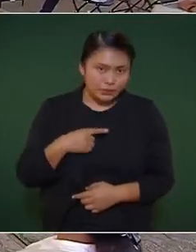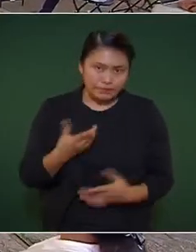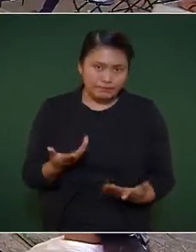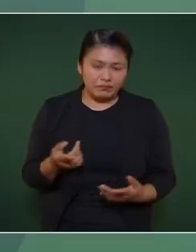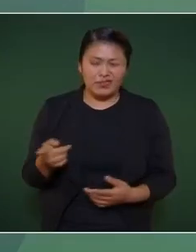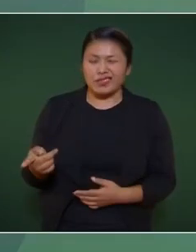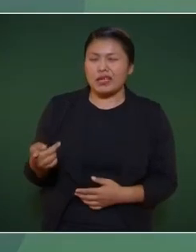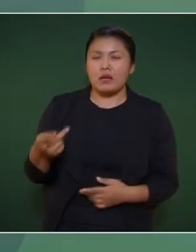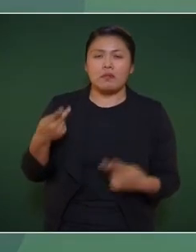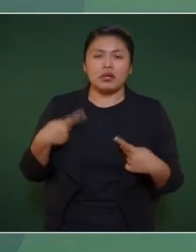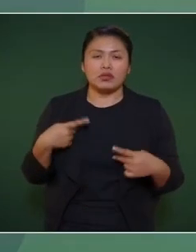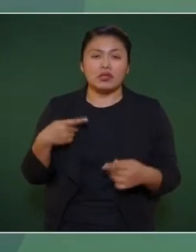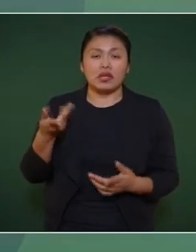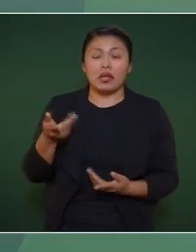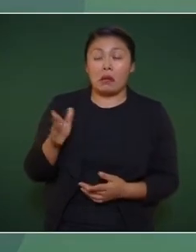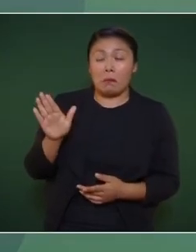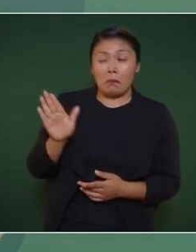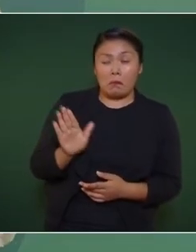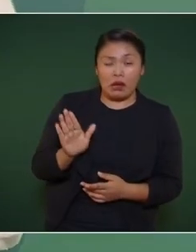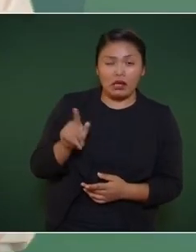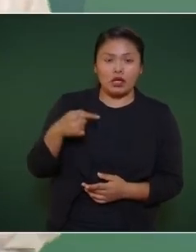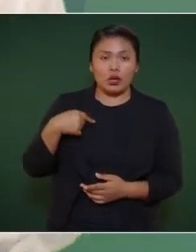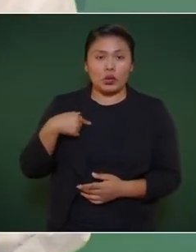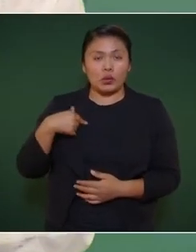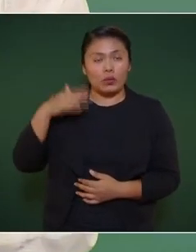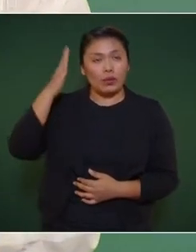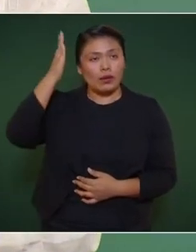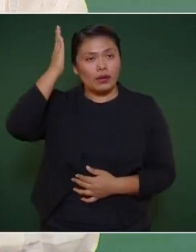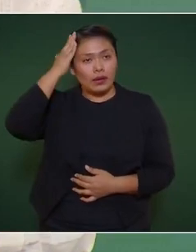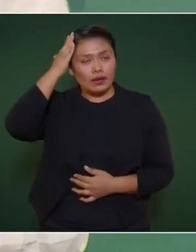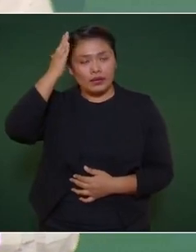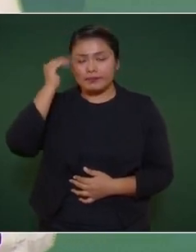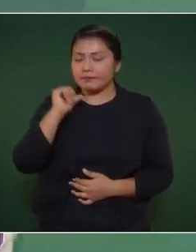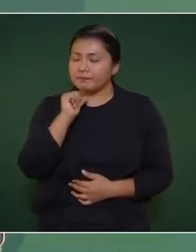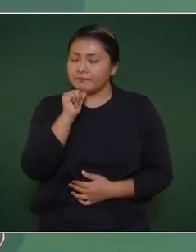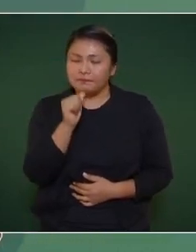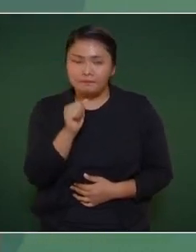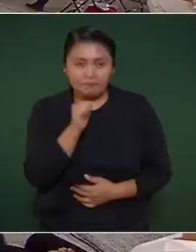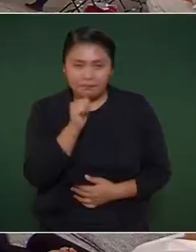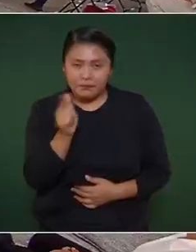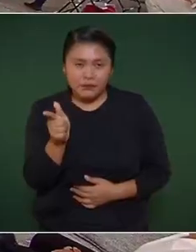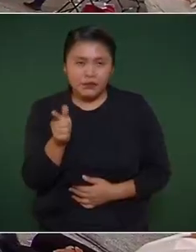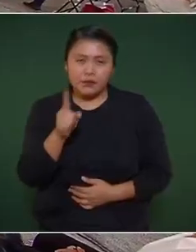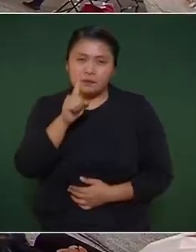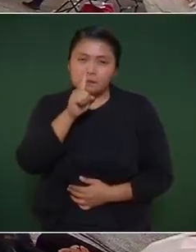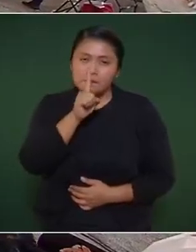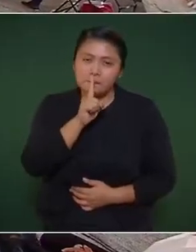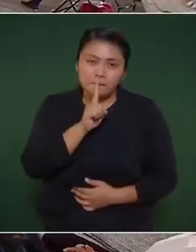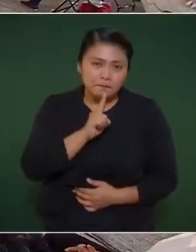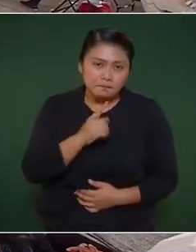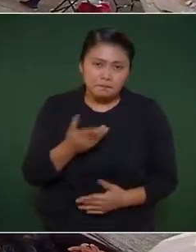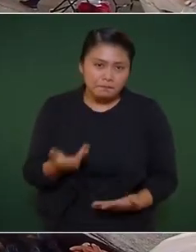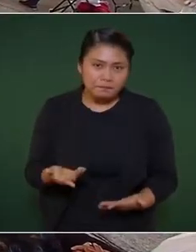pseudos dirigentes o gentes que